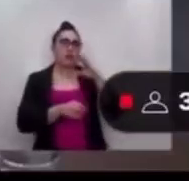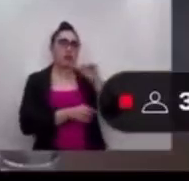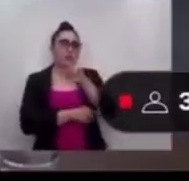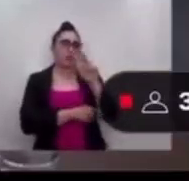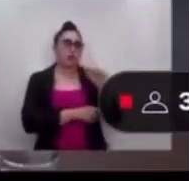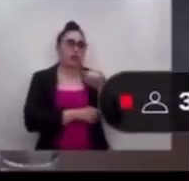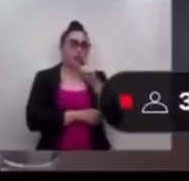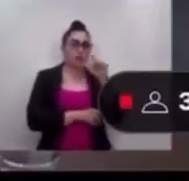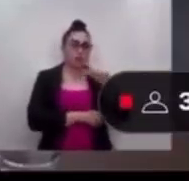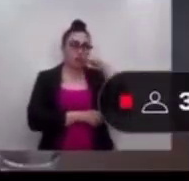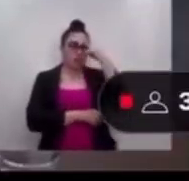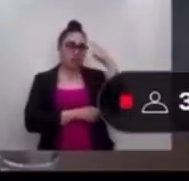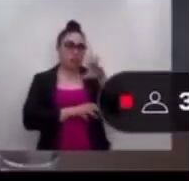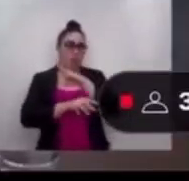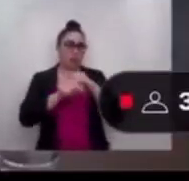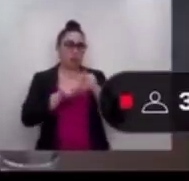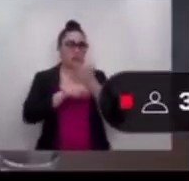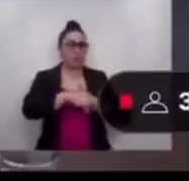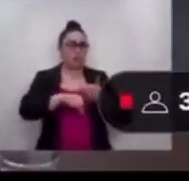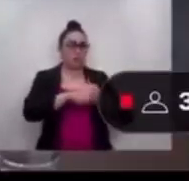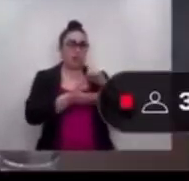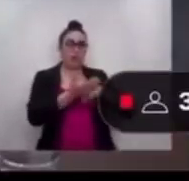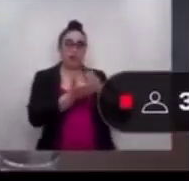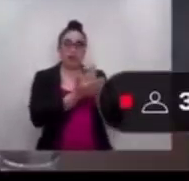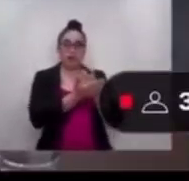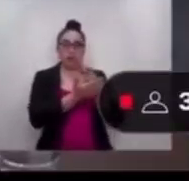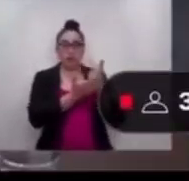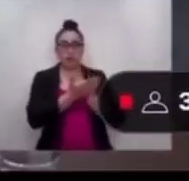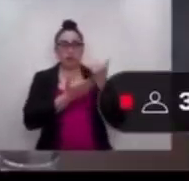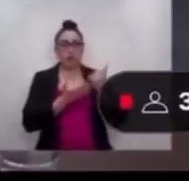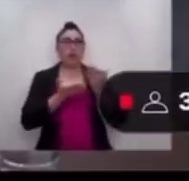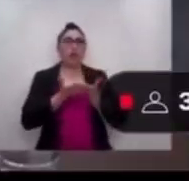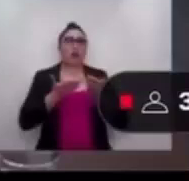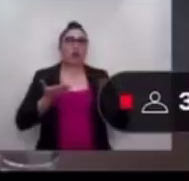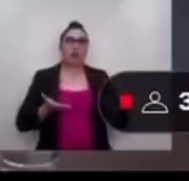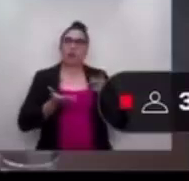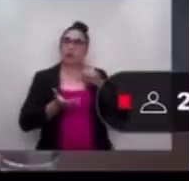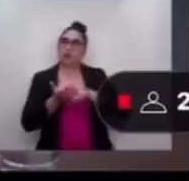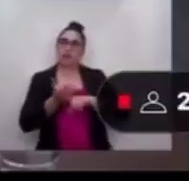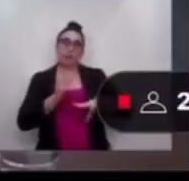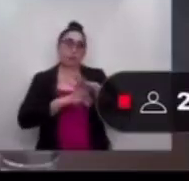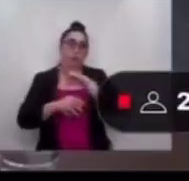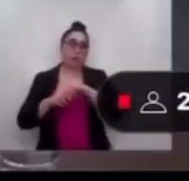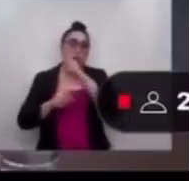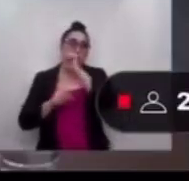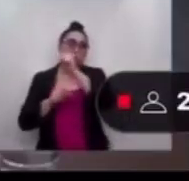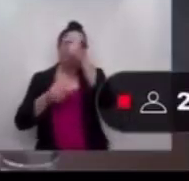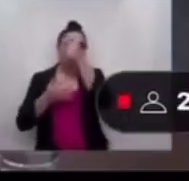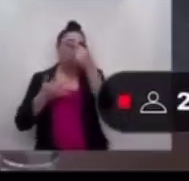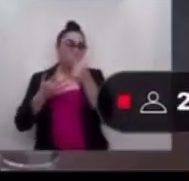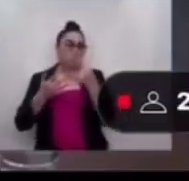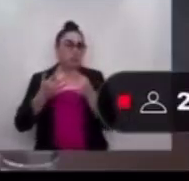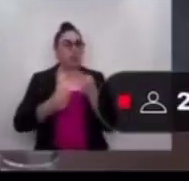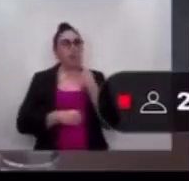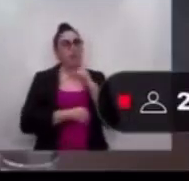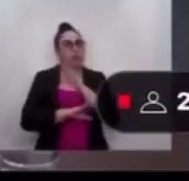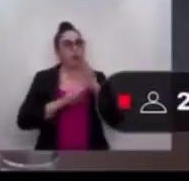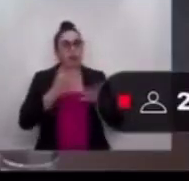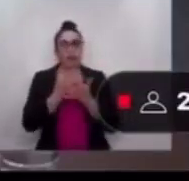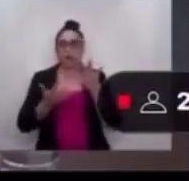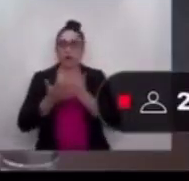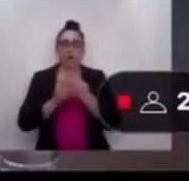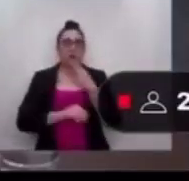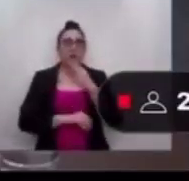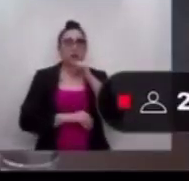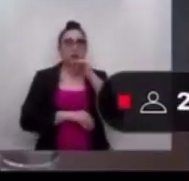para los efectos que se precisan en el proyecto, dejando a su vez sin efectos todas las actuaciones realizadas en cumplimiento de la sentencia que